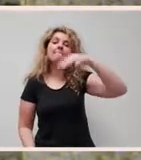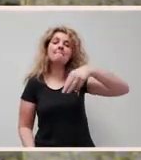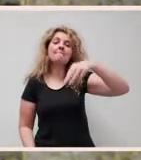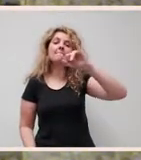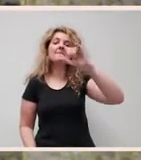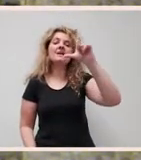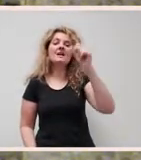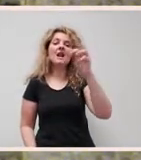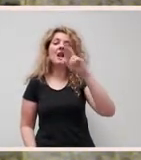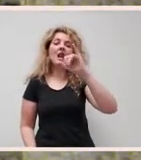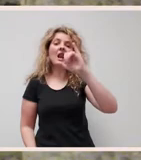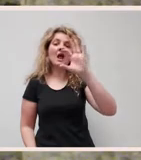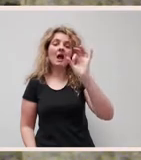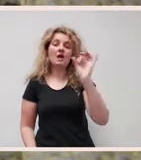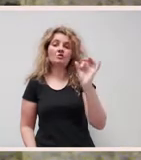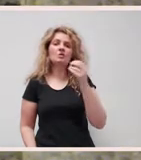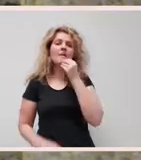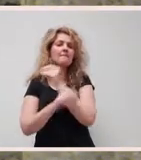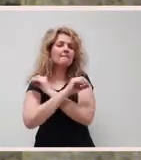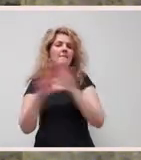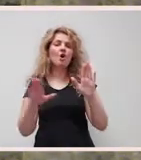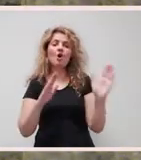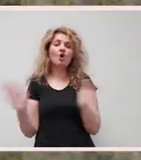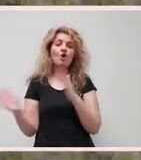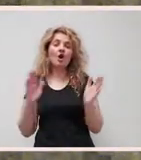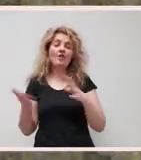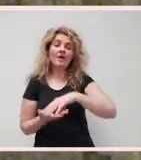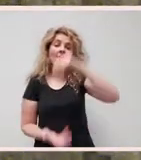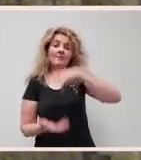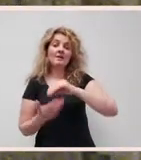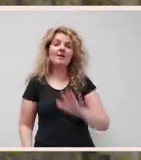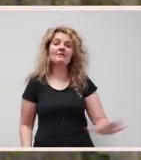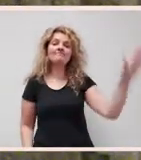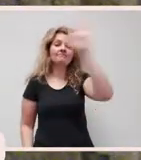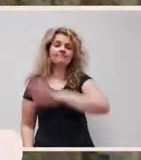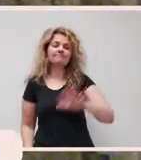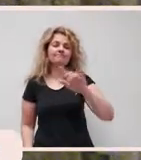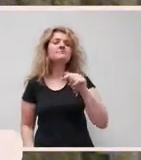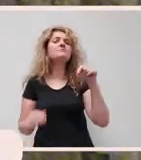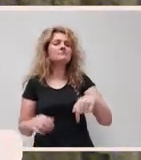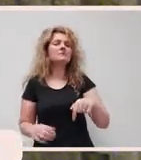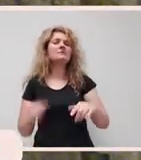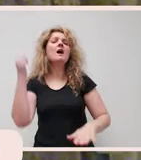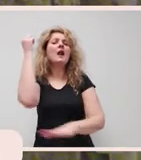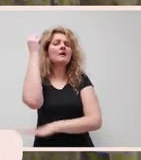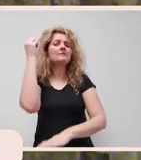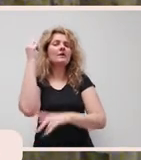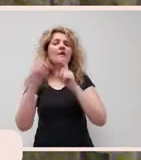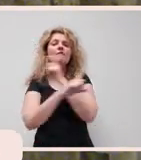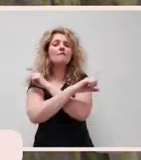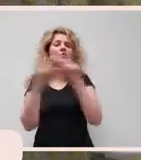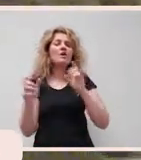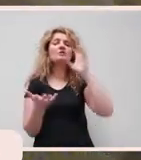coleccións de miliarios da Península Ibérica. Unha colección que está precisamente nas bases fundacionais desta